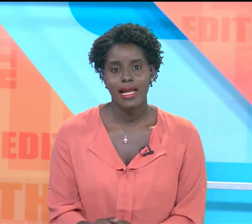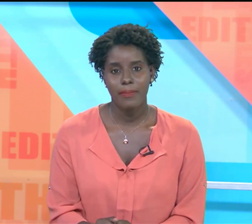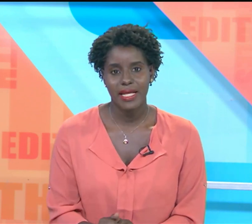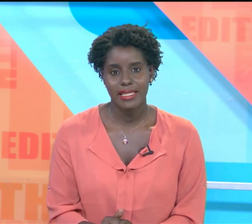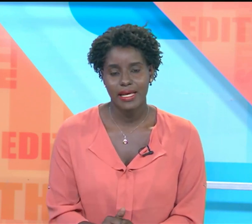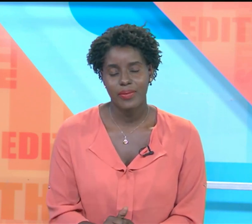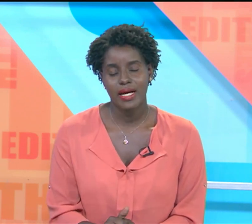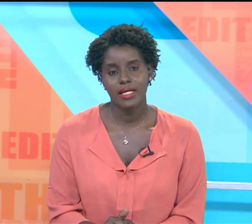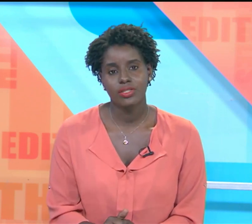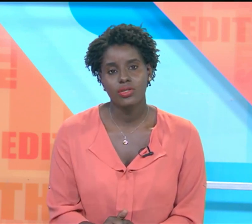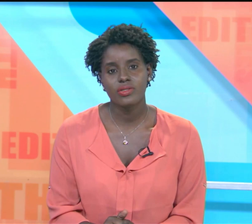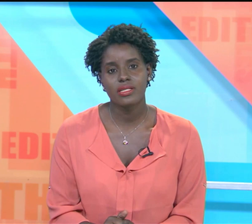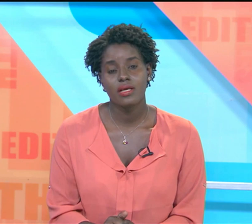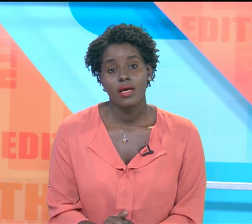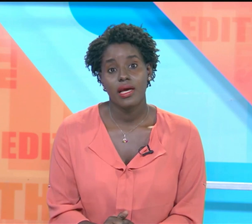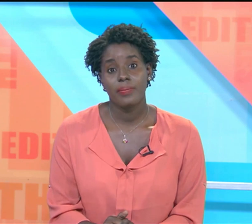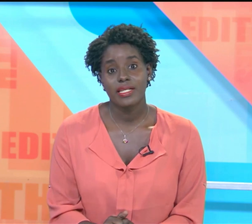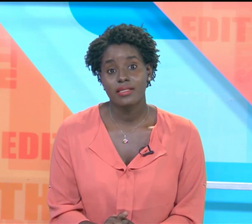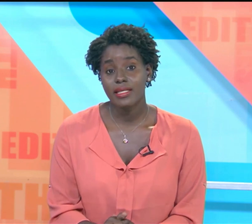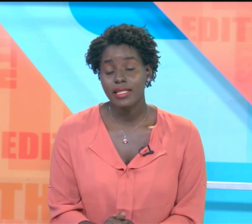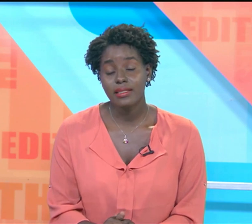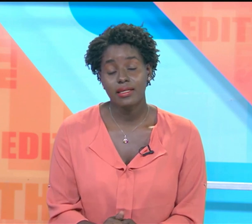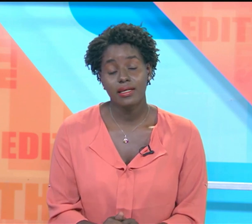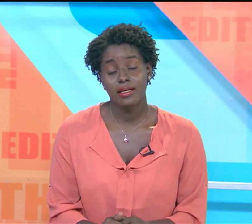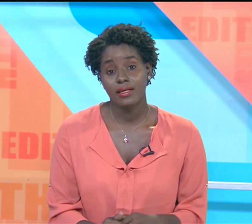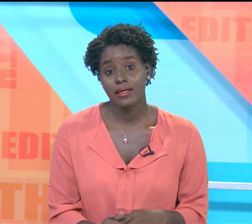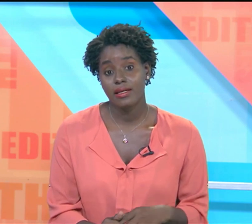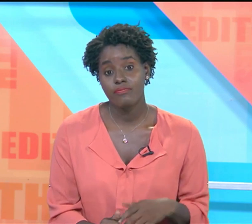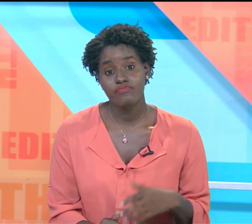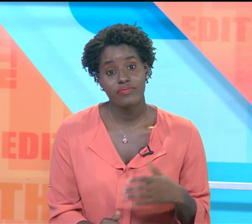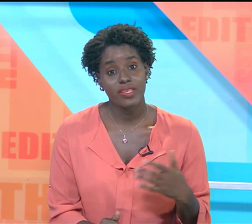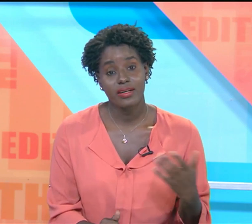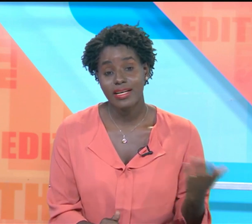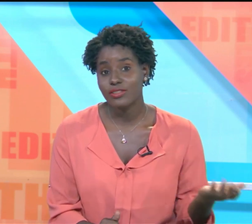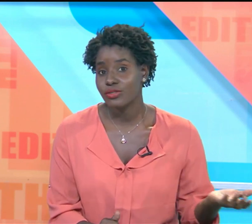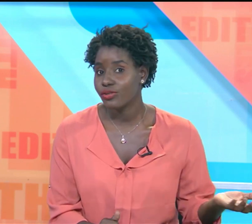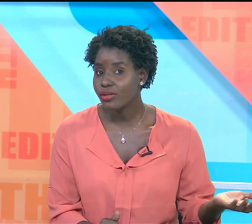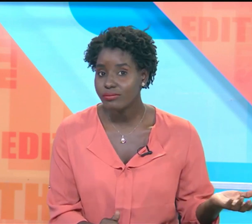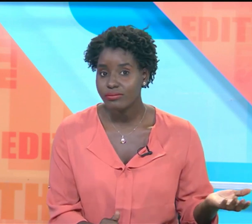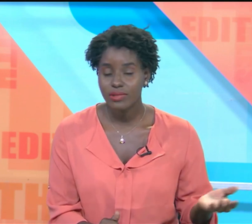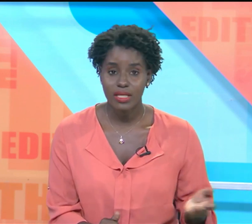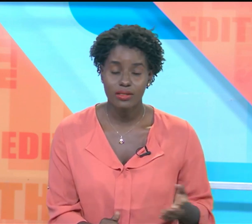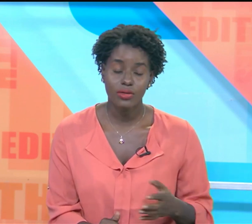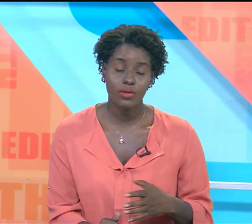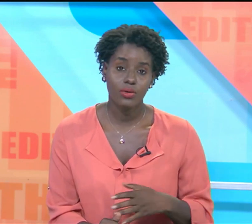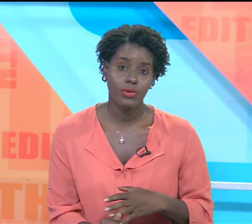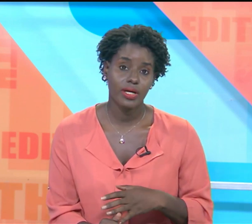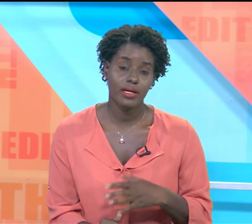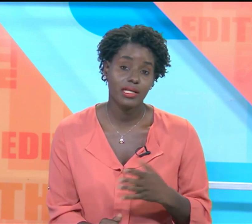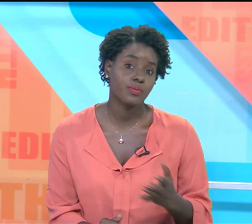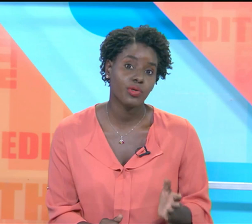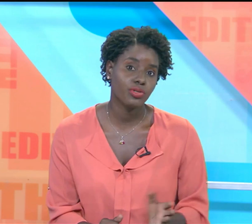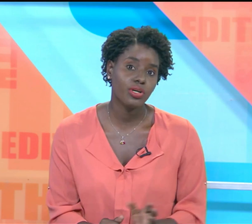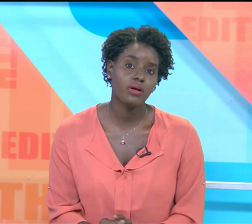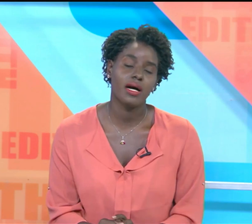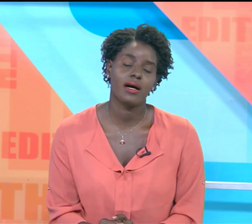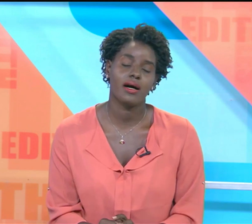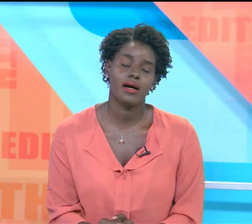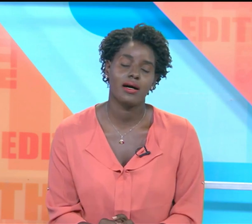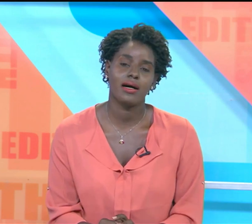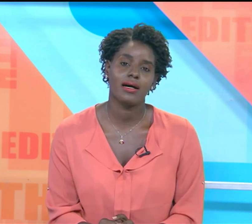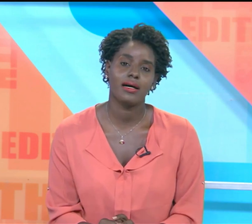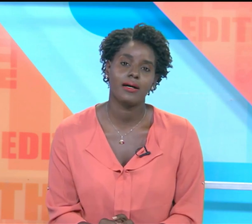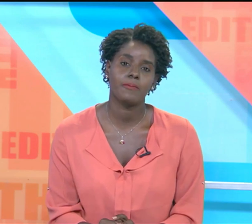la pandemia. Entonces, el presidente reaccionó, respondió